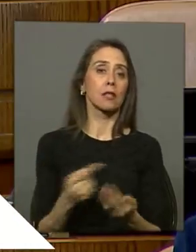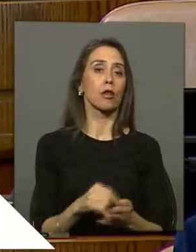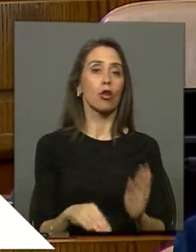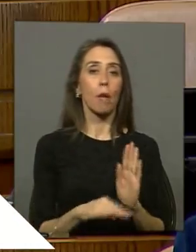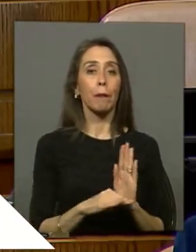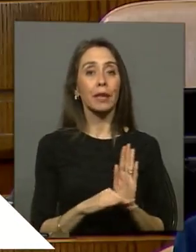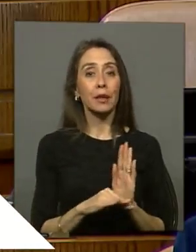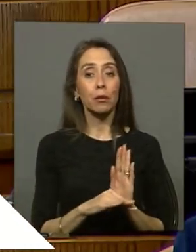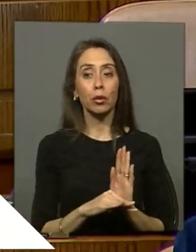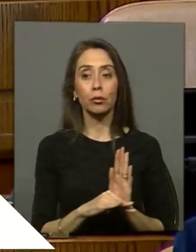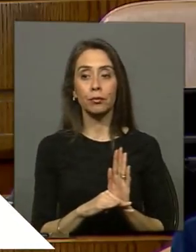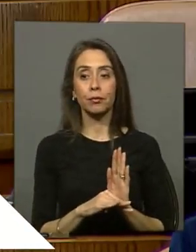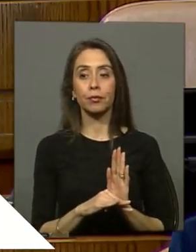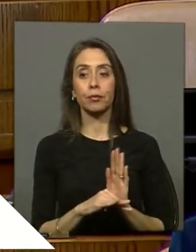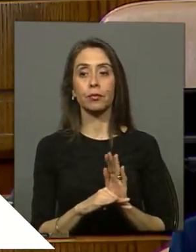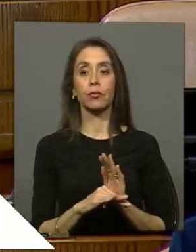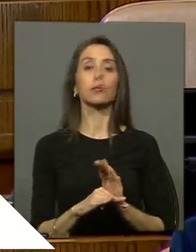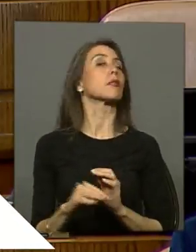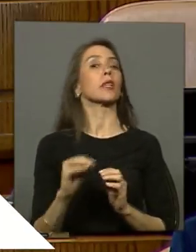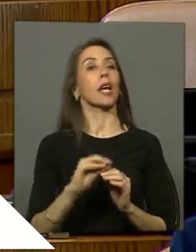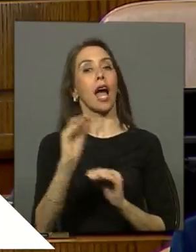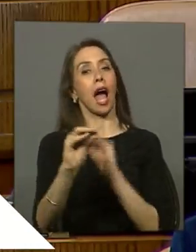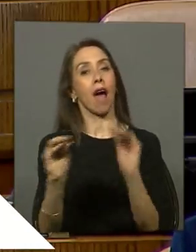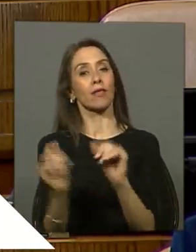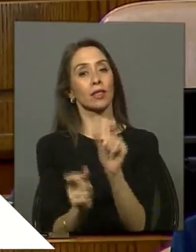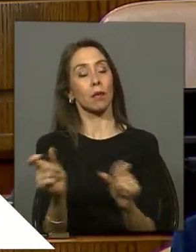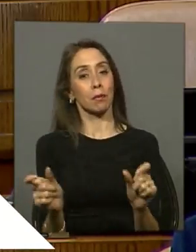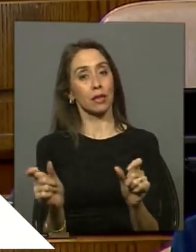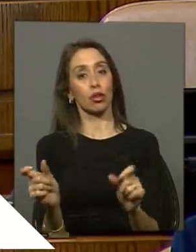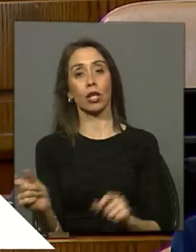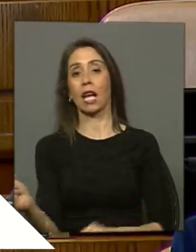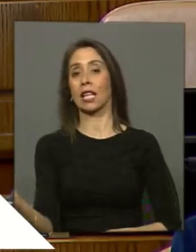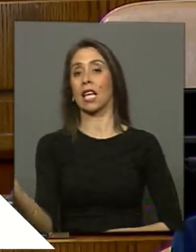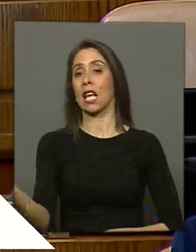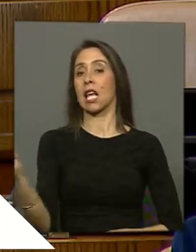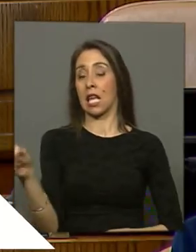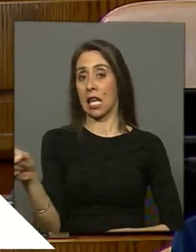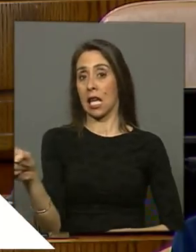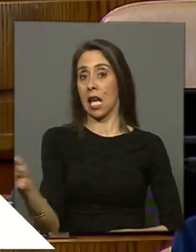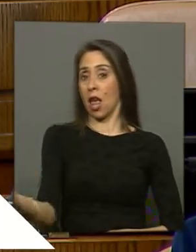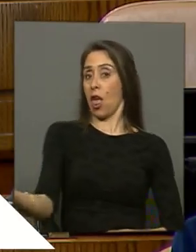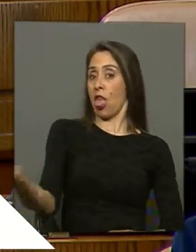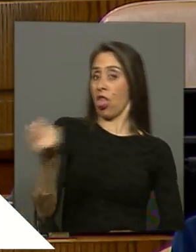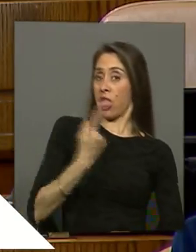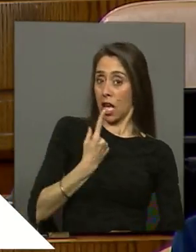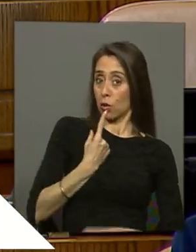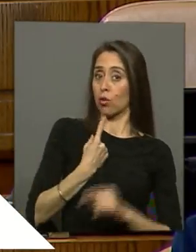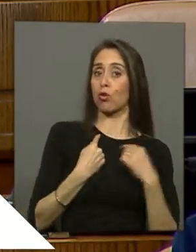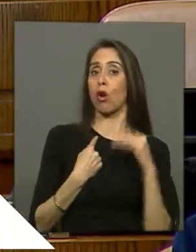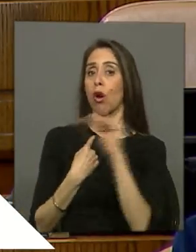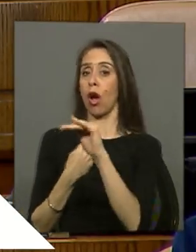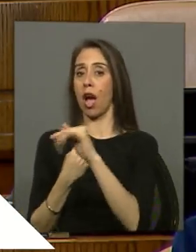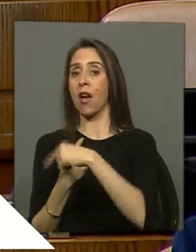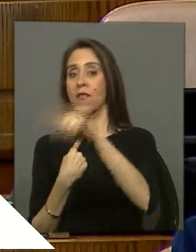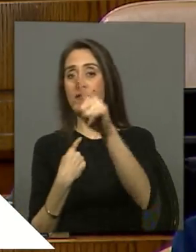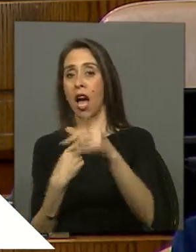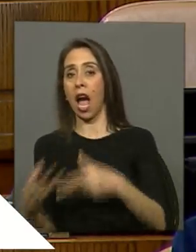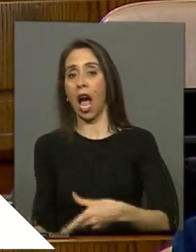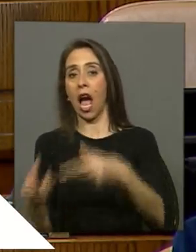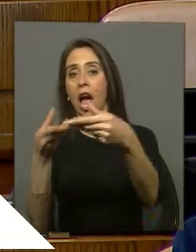hecho es haber alertado a quienes estaban haciendo las denuncias a entregar los antecedentes al ministerio público